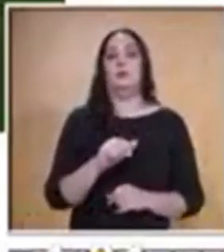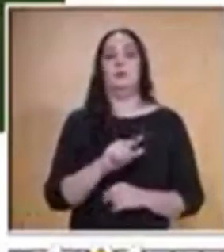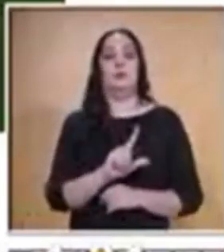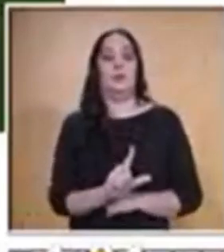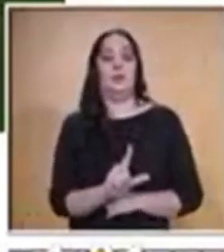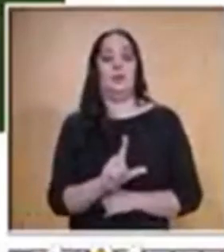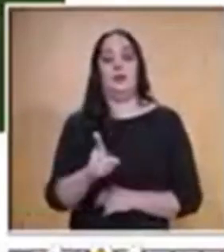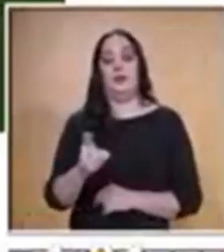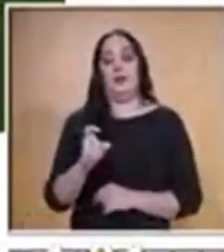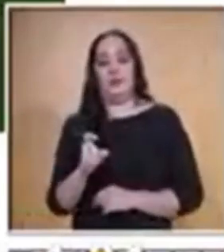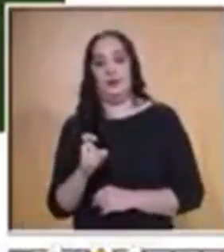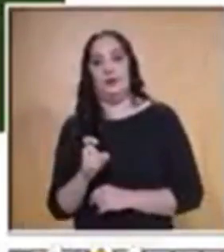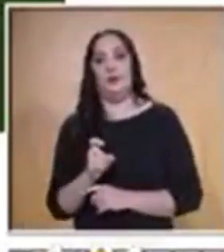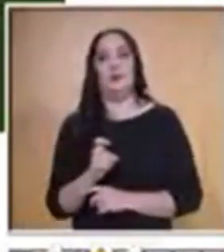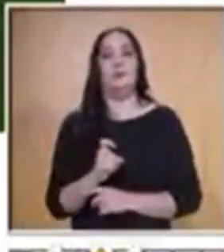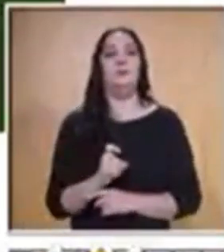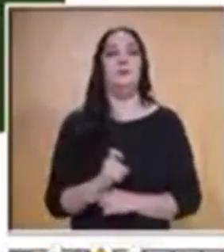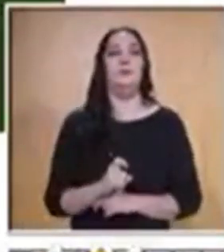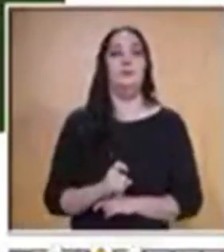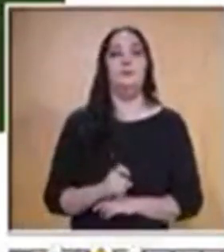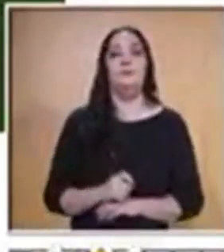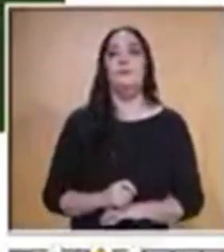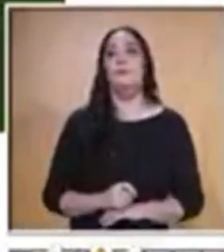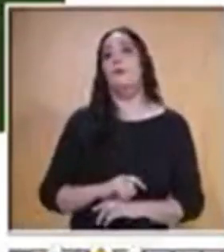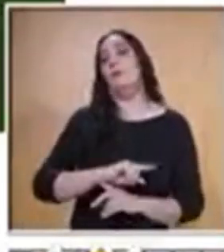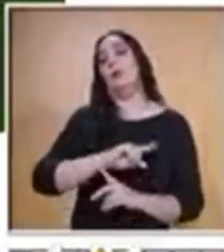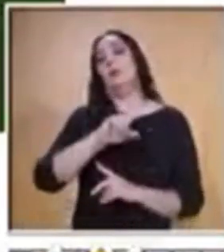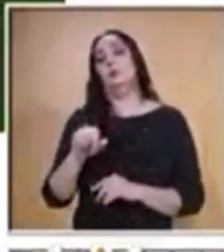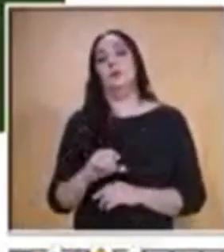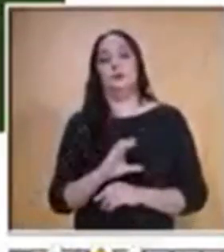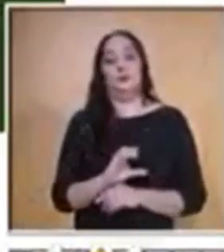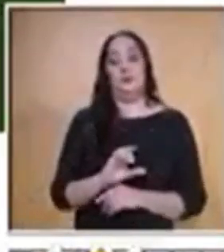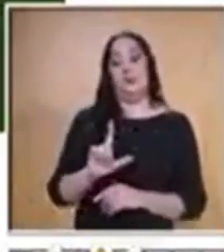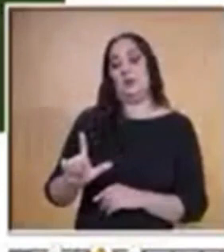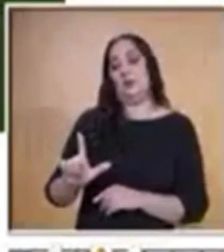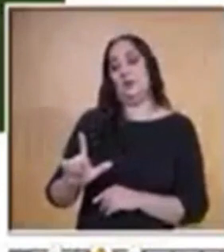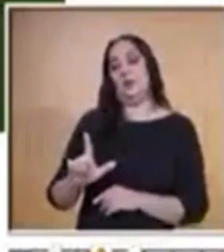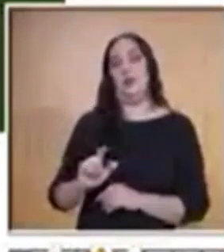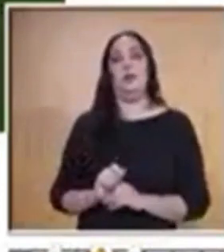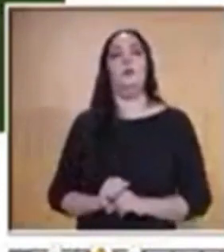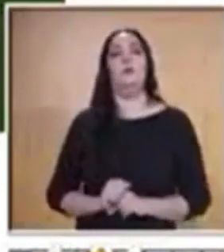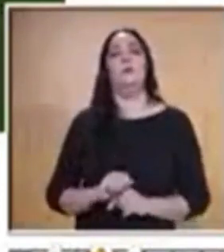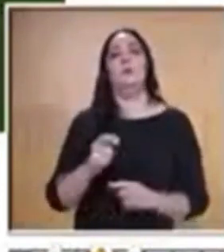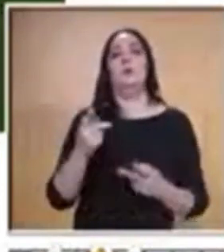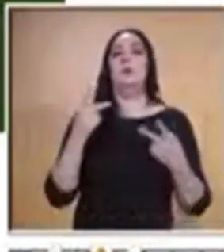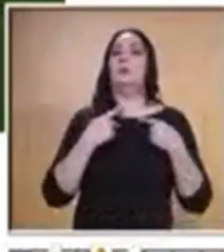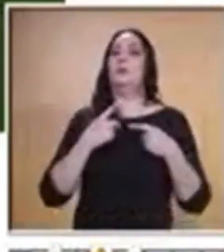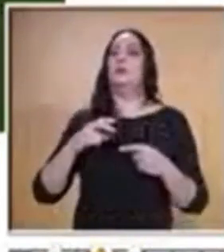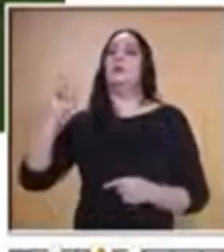ejercicio, LX y CL para los amigos que nos escuchan en radio.